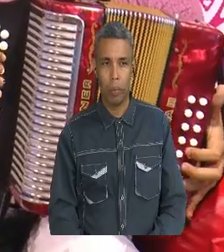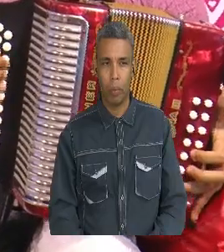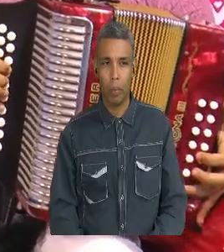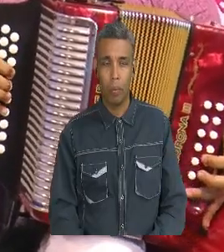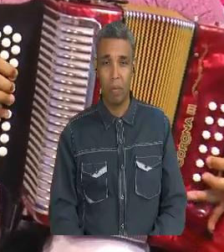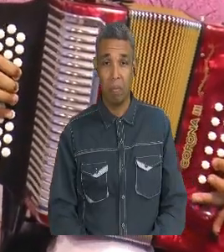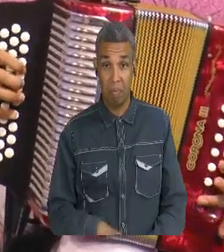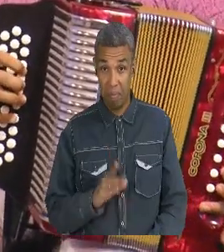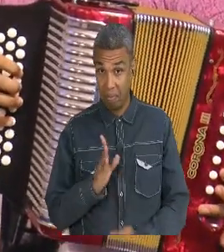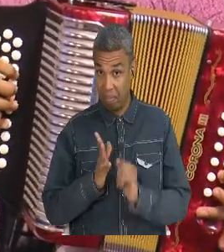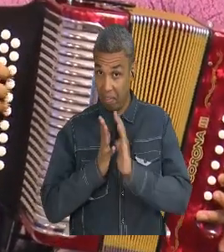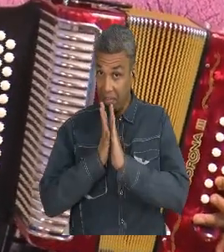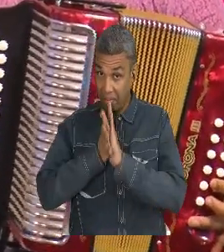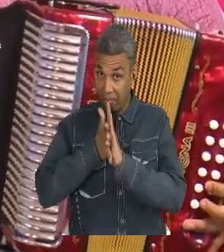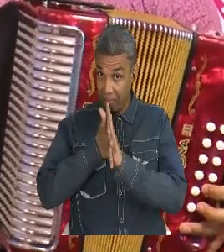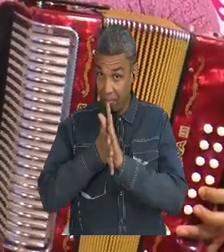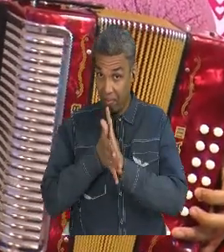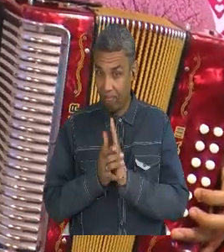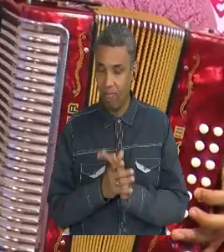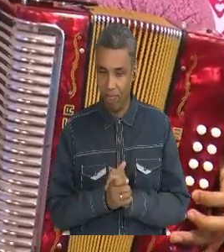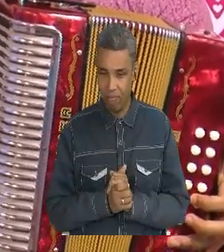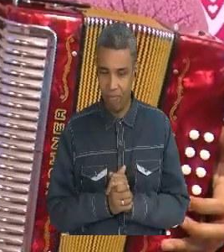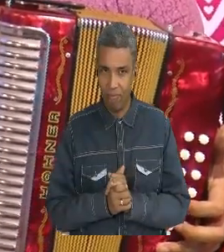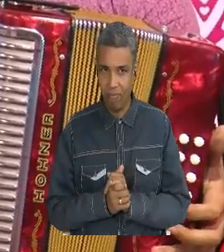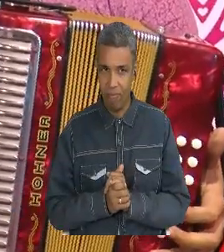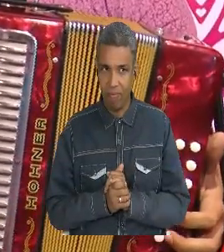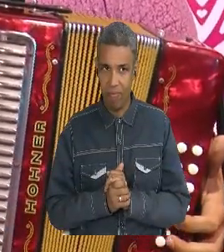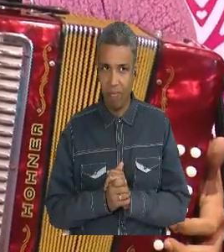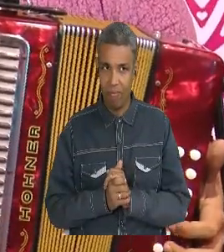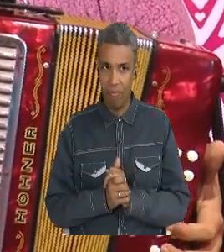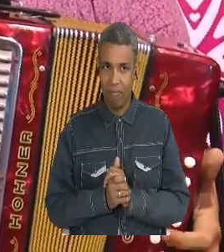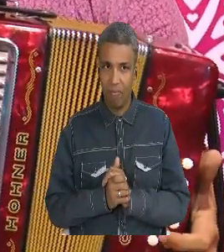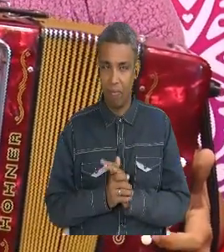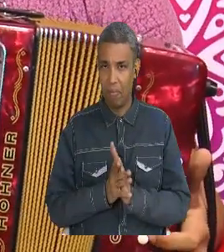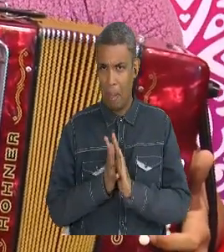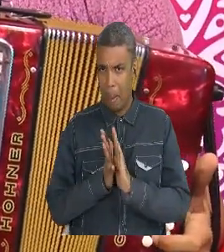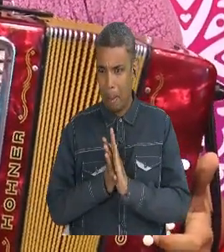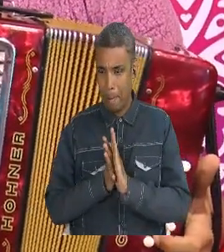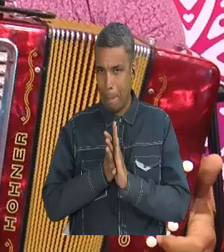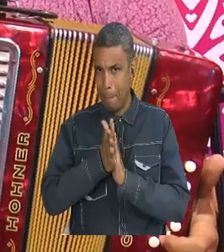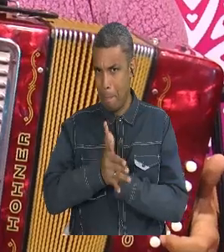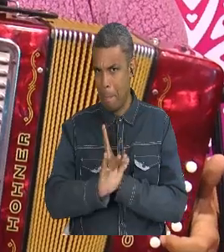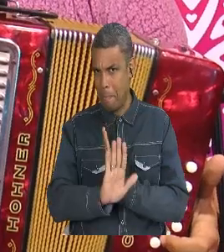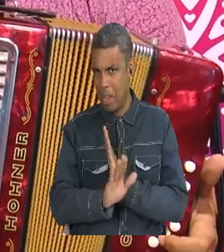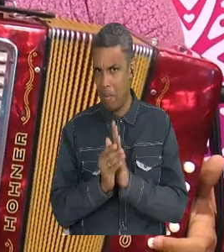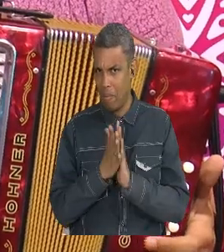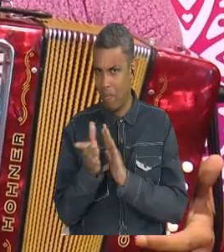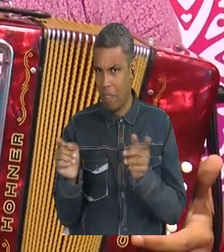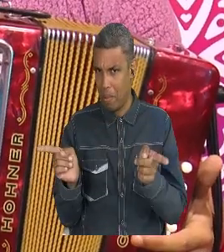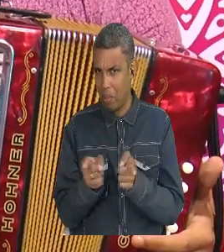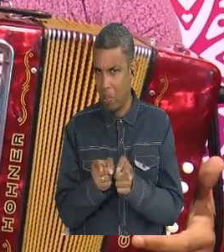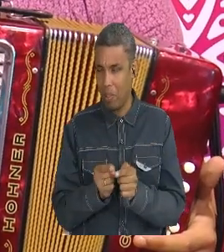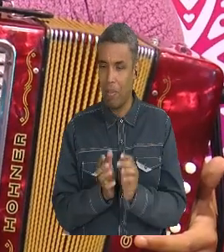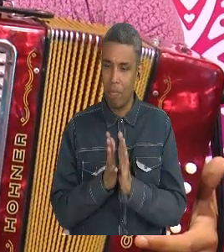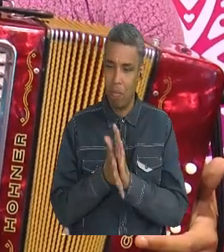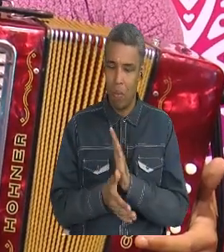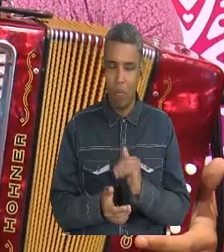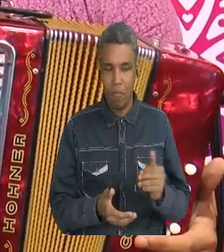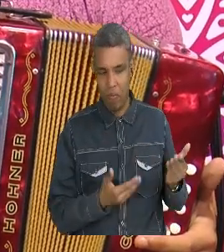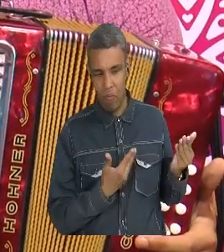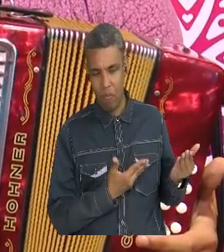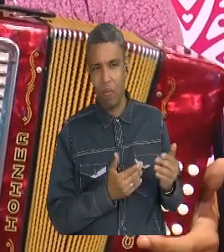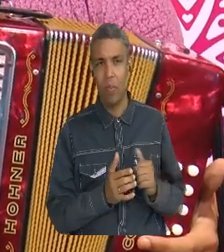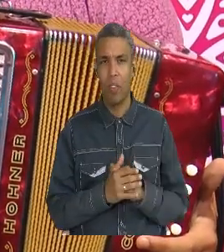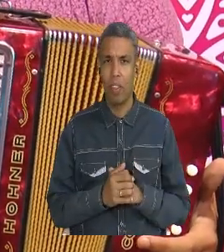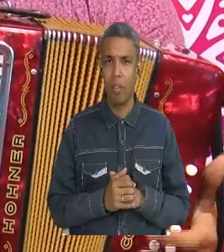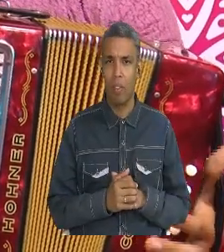chismecito que por aquí me acabaron de contar, no vamos a hablar mucho de eso porque eso se merece todo un programa, pero quiero que les cuentes aquí a nuestros televidentes qué va a